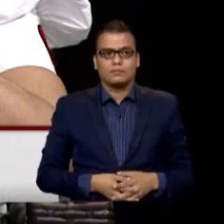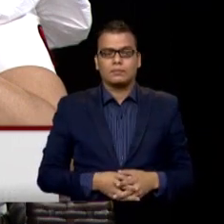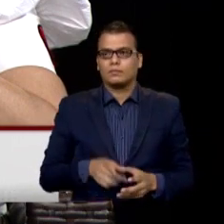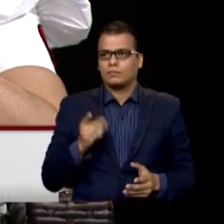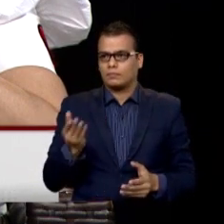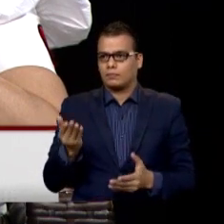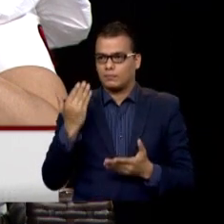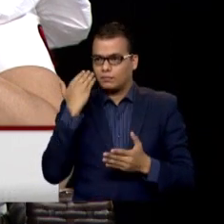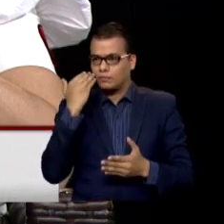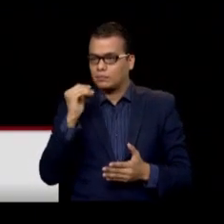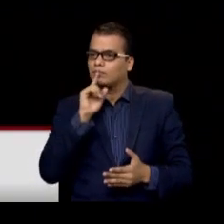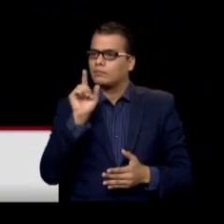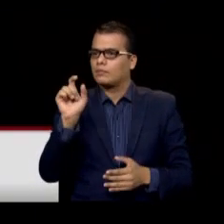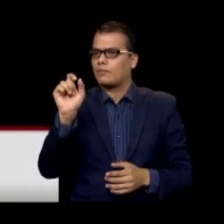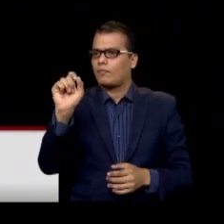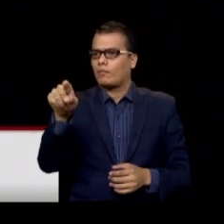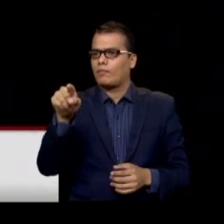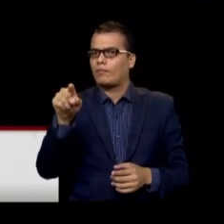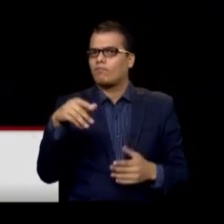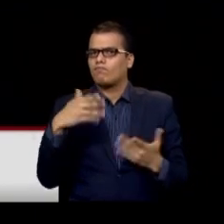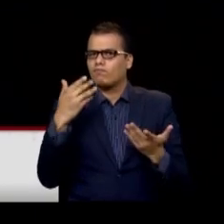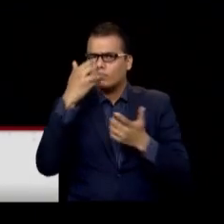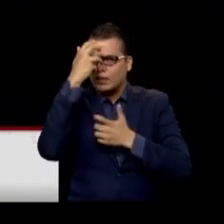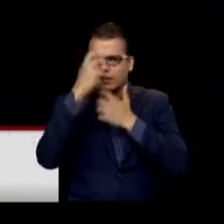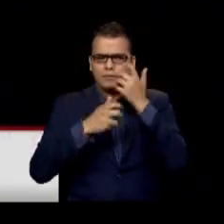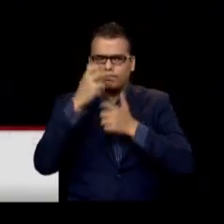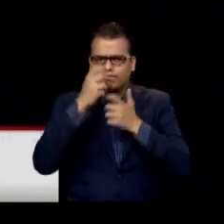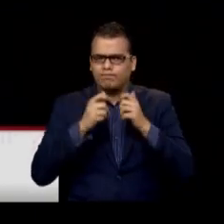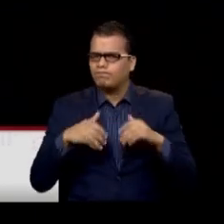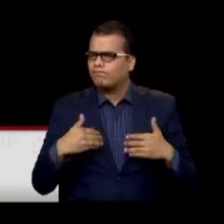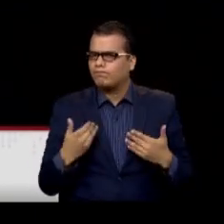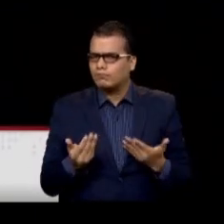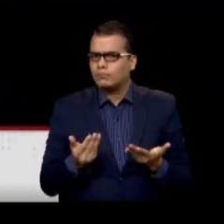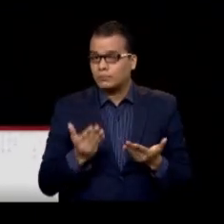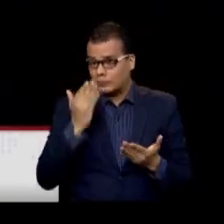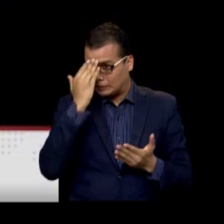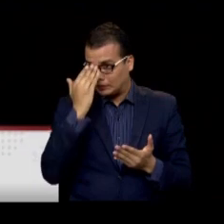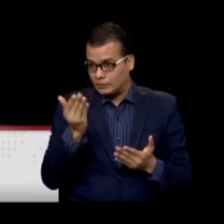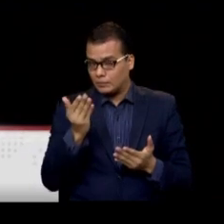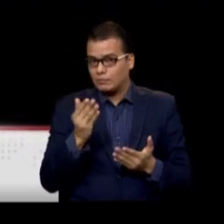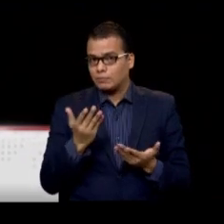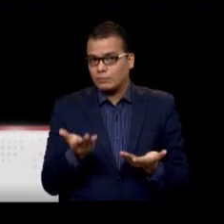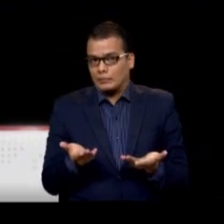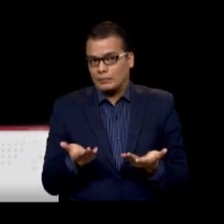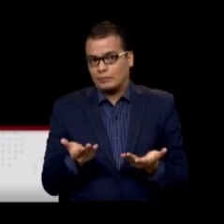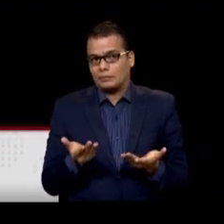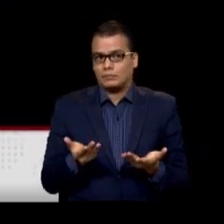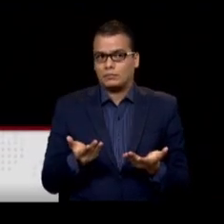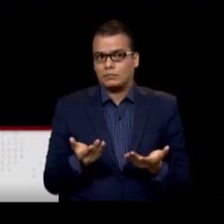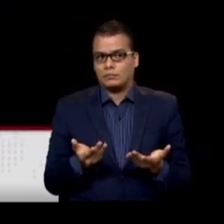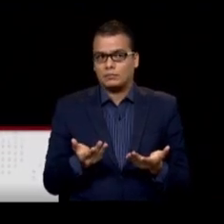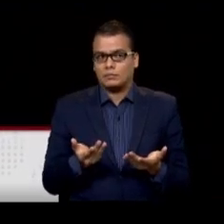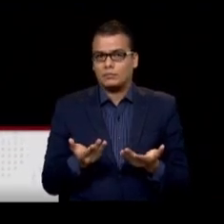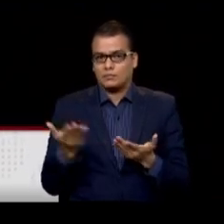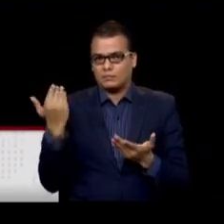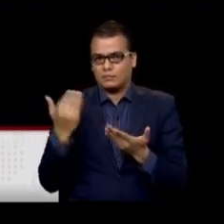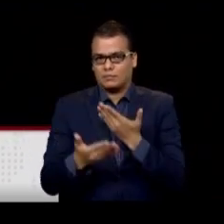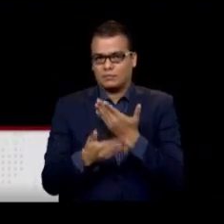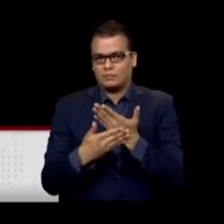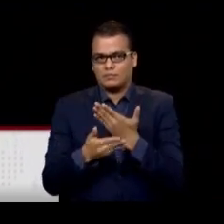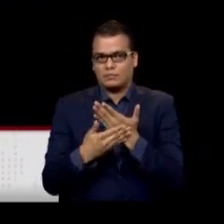María Cristina, el tema precisamente de las pruebas. Usted está con ese tema, antes de empezar nos está comentando